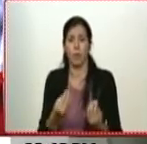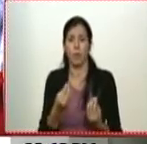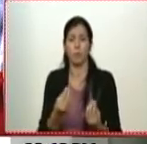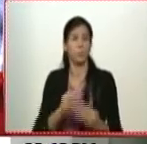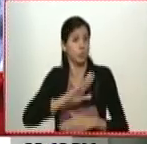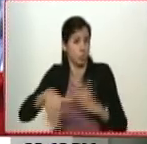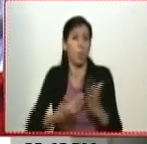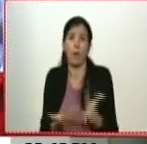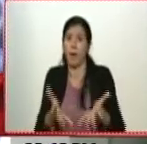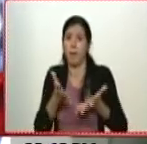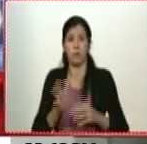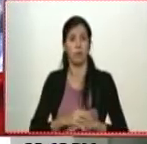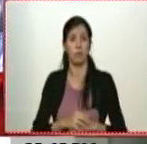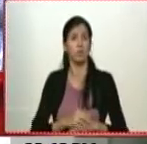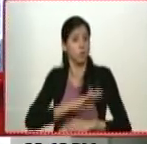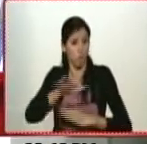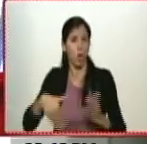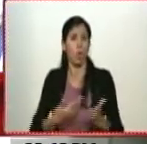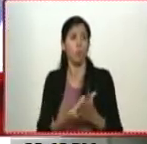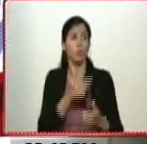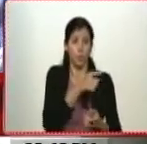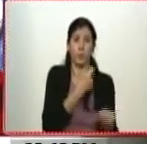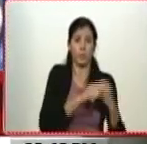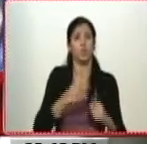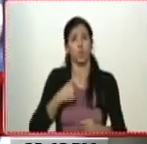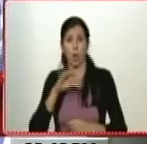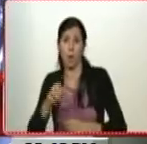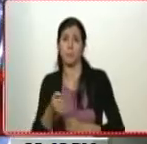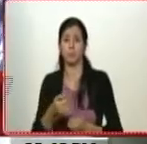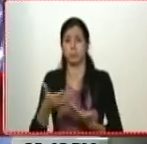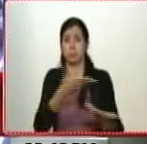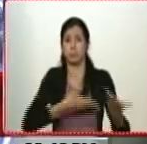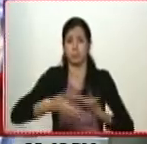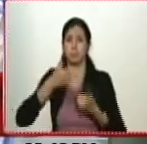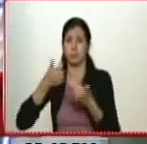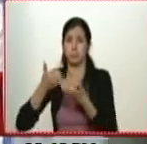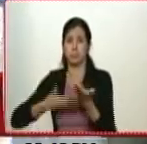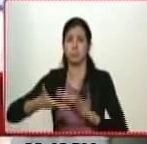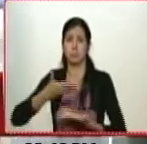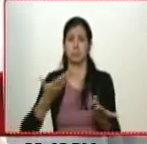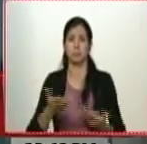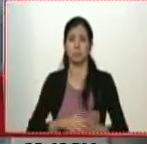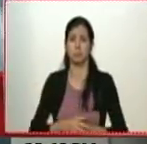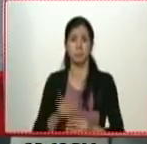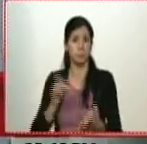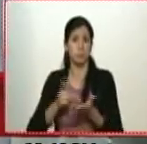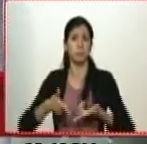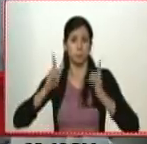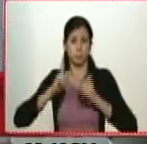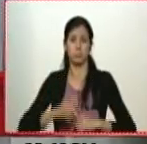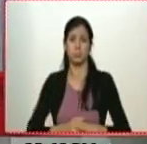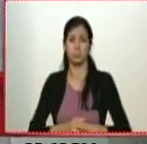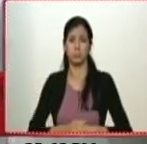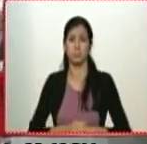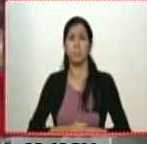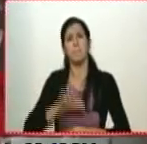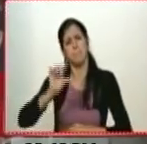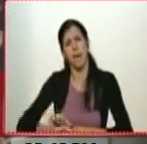porque para eso son los beneficios, para que todos logremos esa participación, de que todo sea participativo. Pues. Bueno, que bajen los